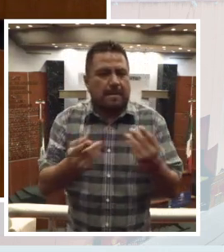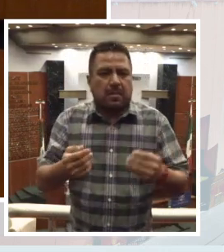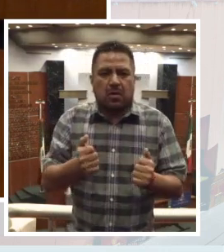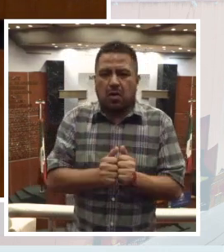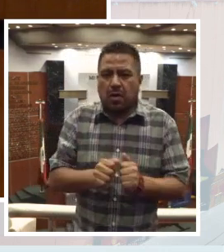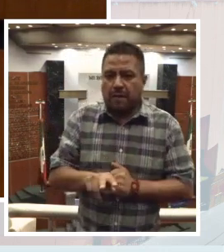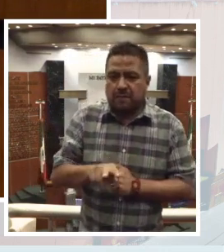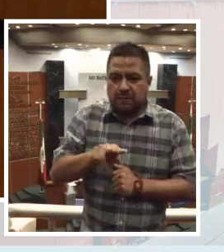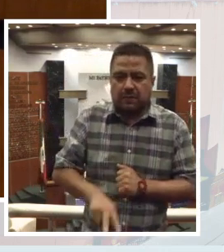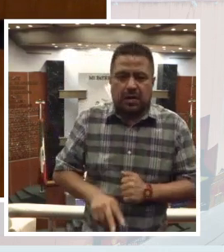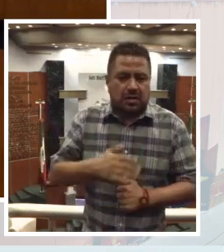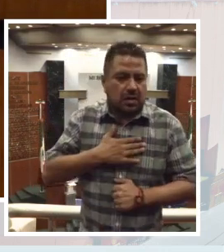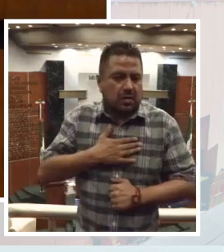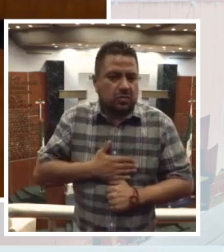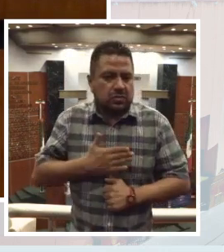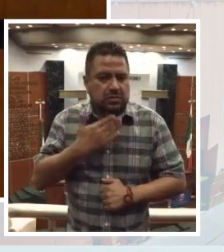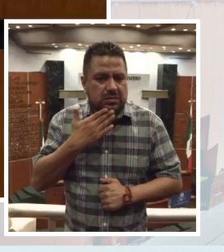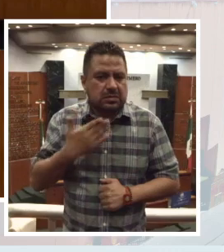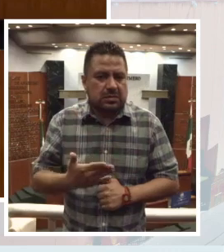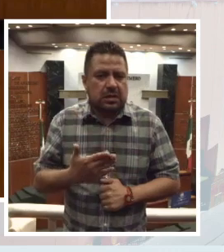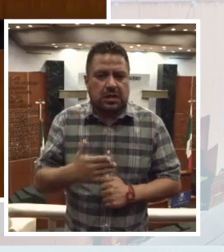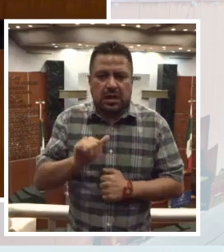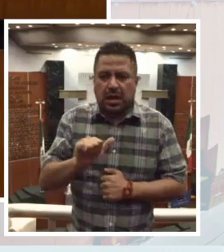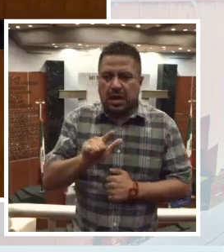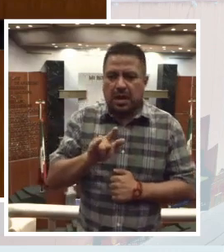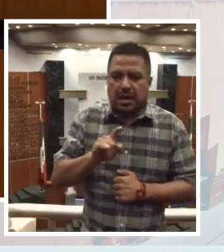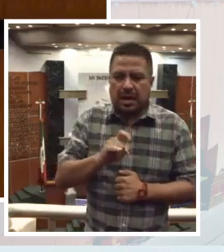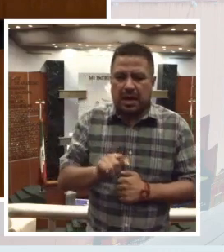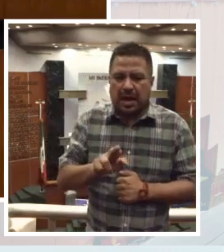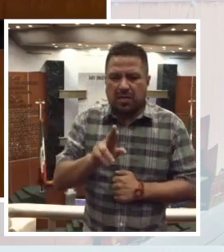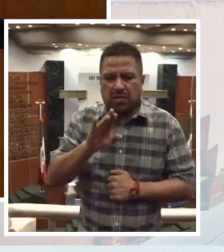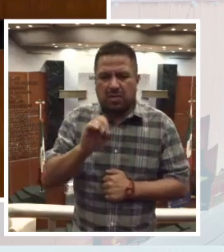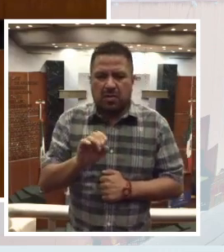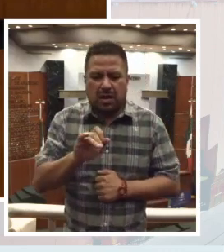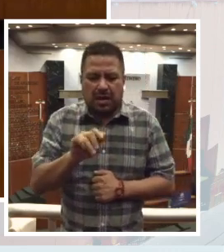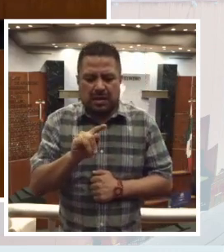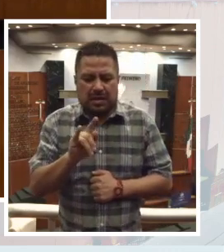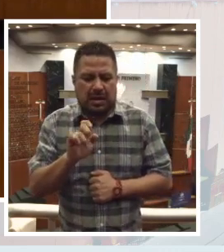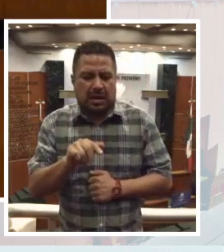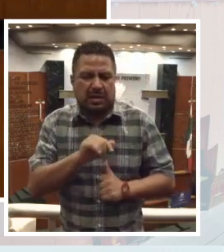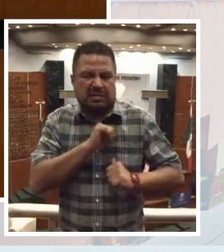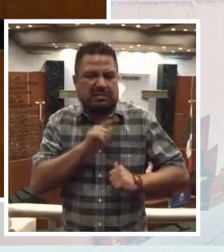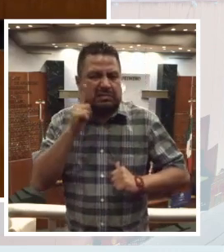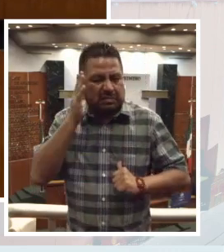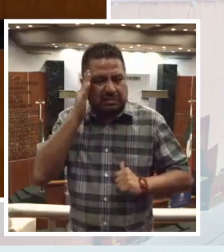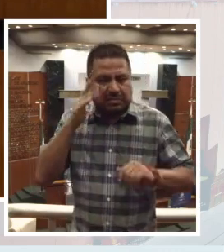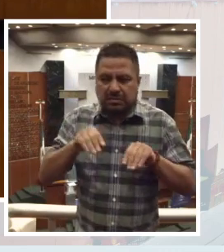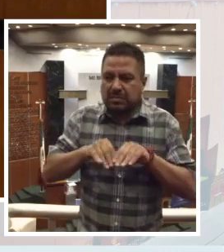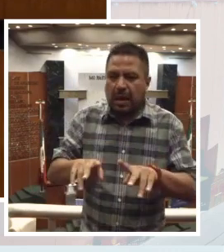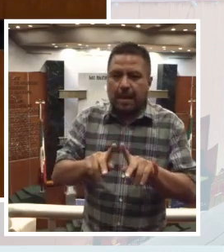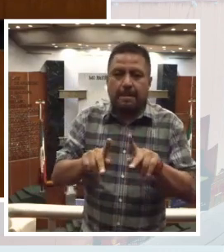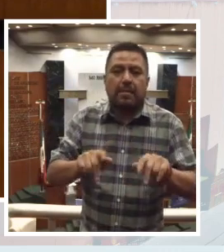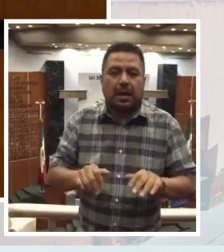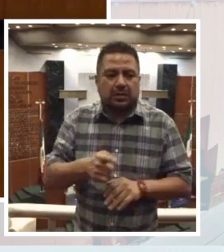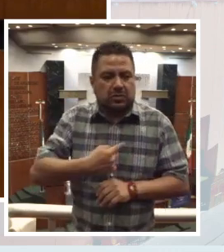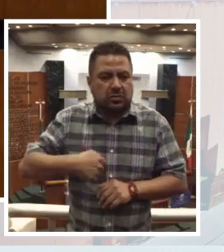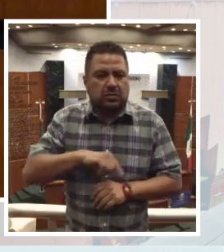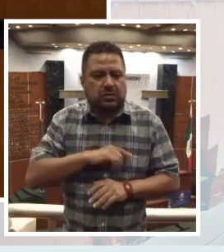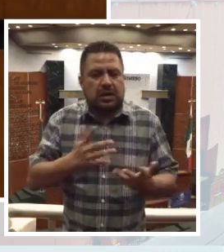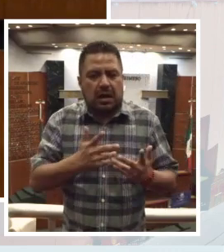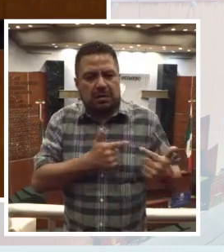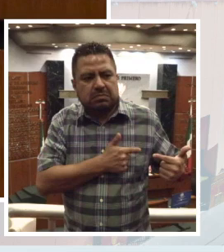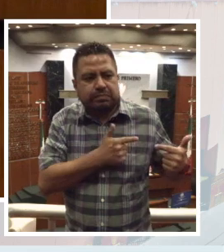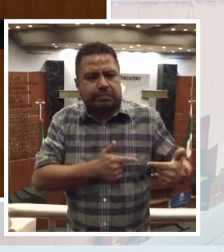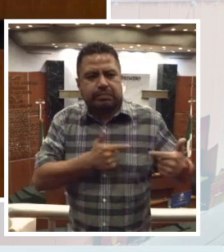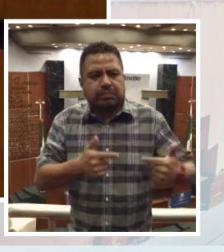verdad y de la justicia Alejandro arcos Catalán fue un promotor por la paz haremos su legado